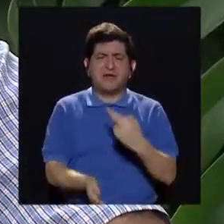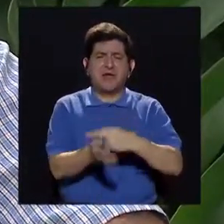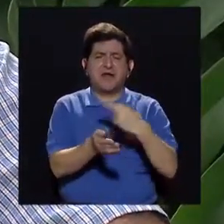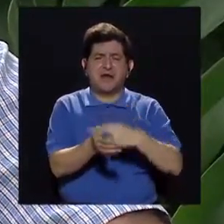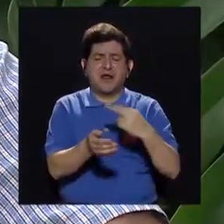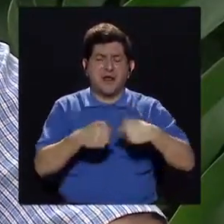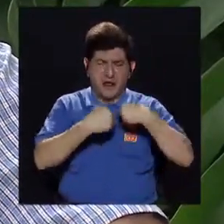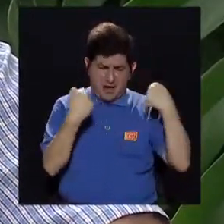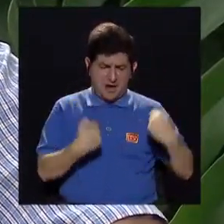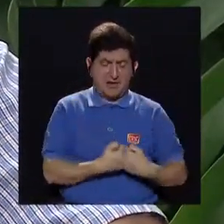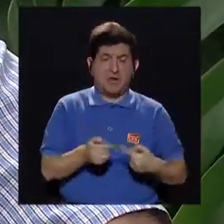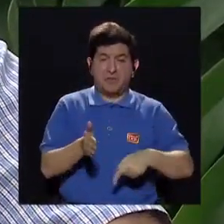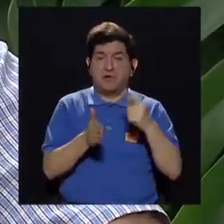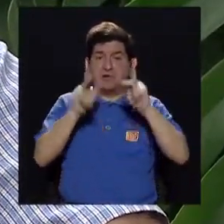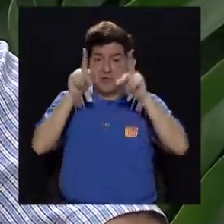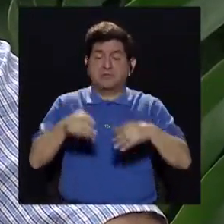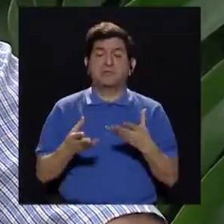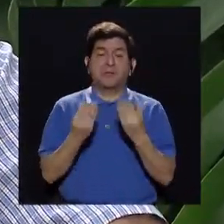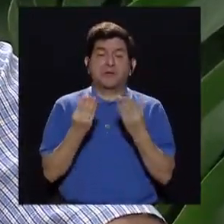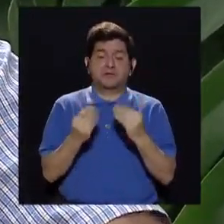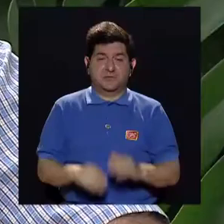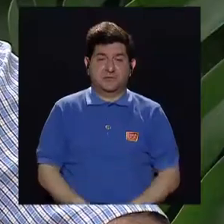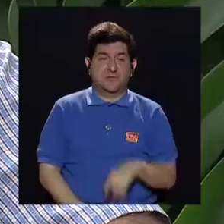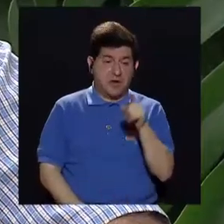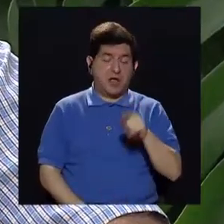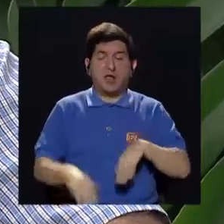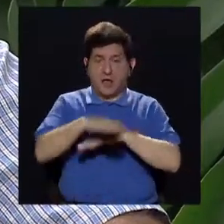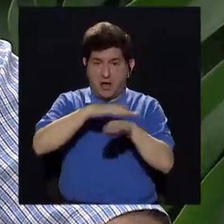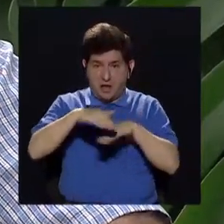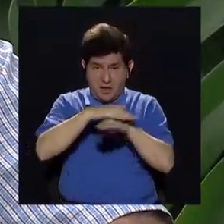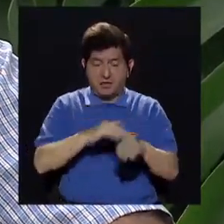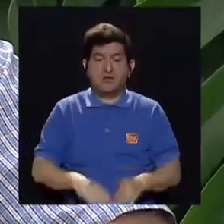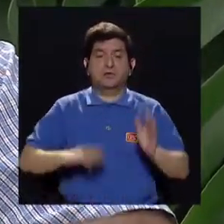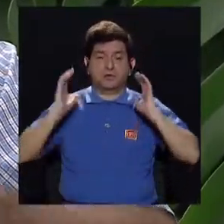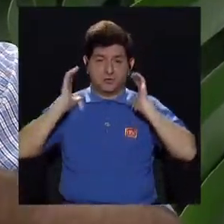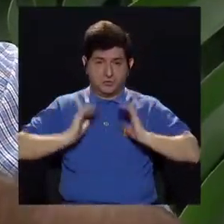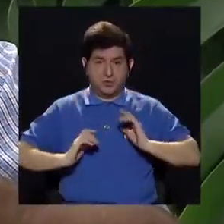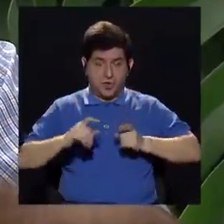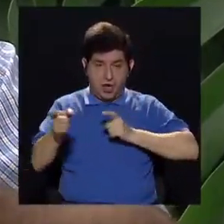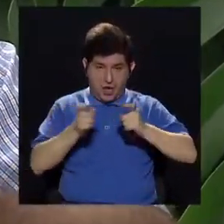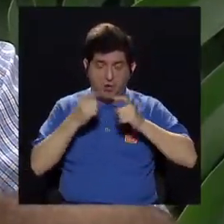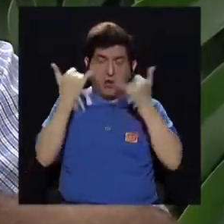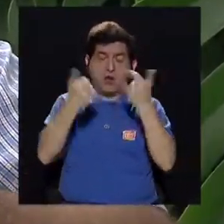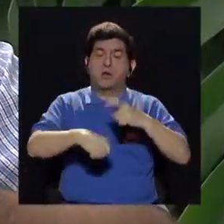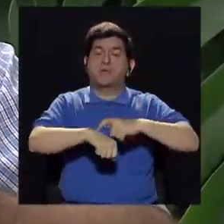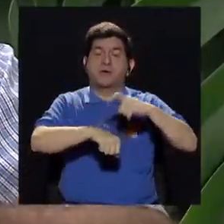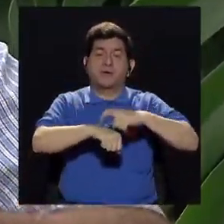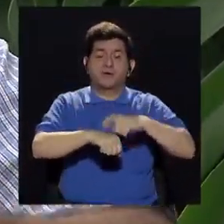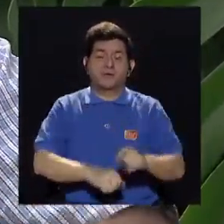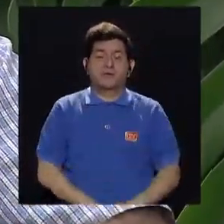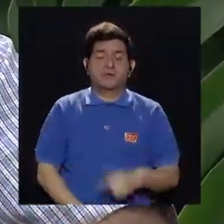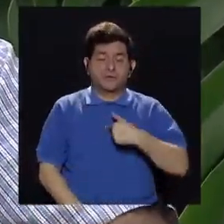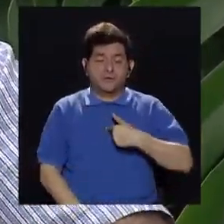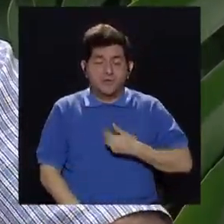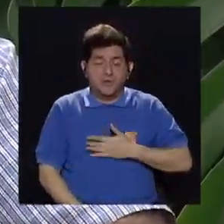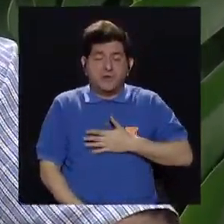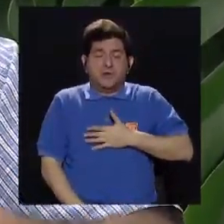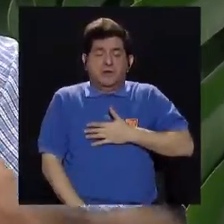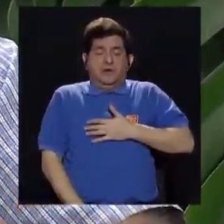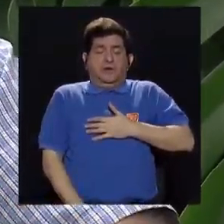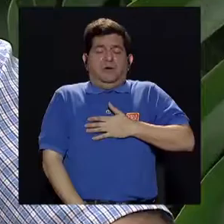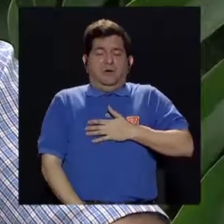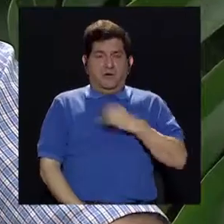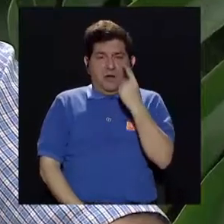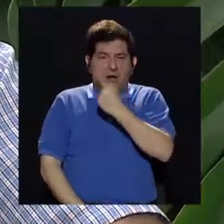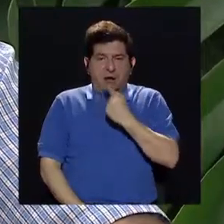son muy avanzadas o asustan, hay veces algunas. Entonces esos son indicadores básicos. Entonces el cuerpo se lo regula. Ya en el momento que yo